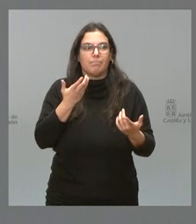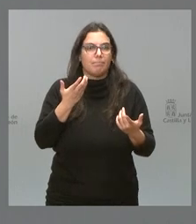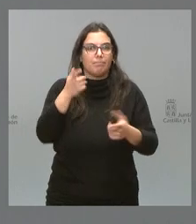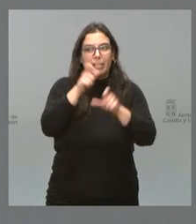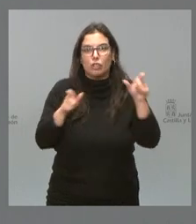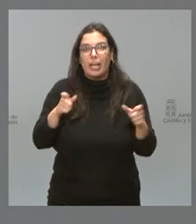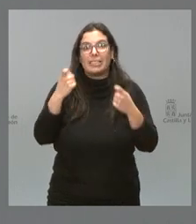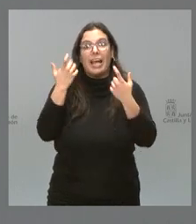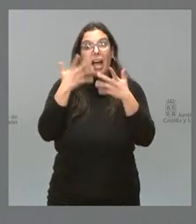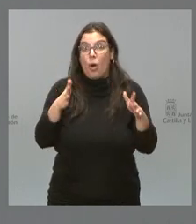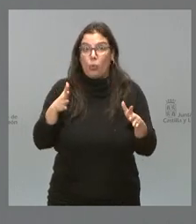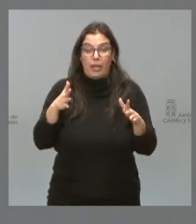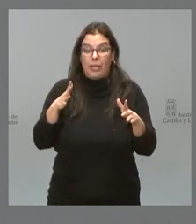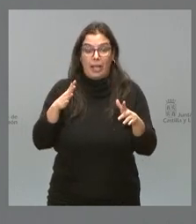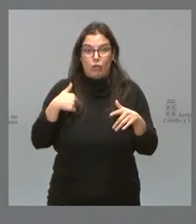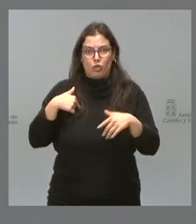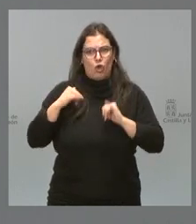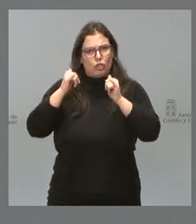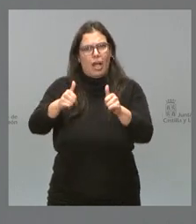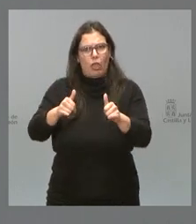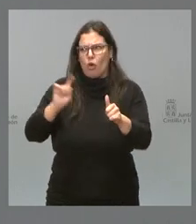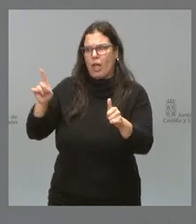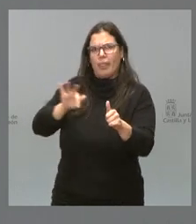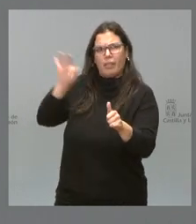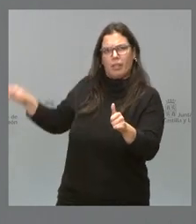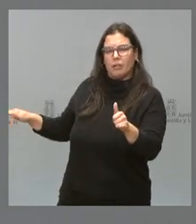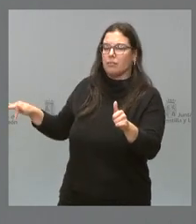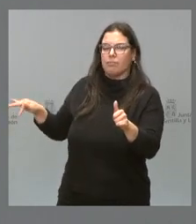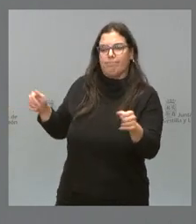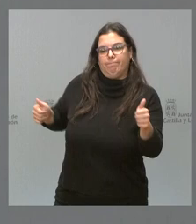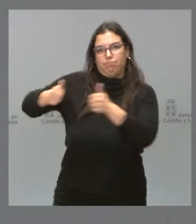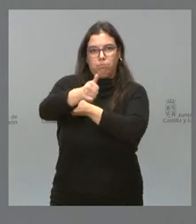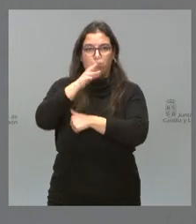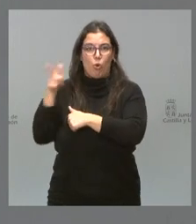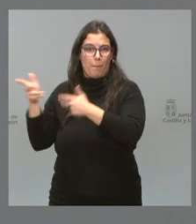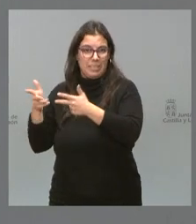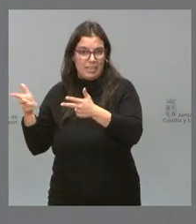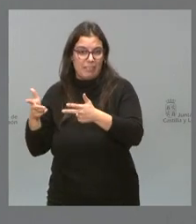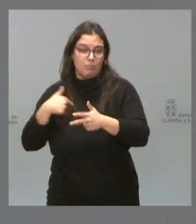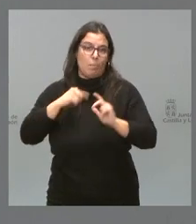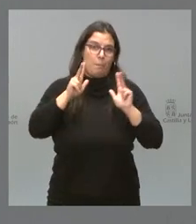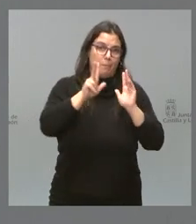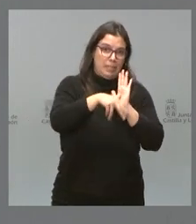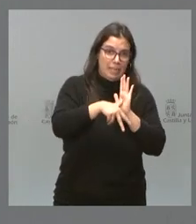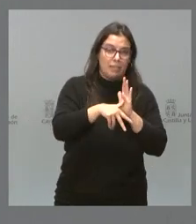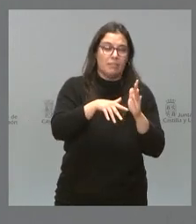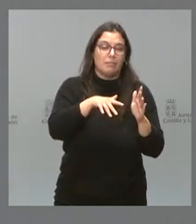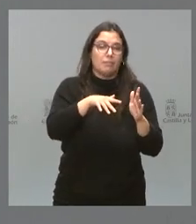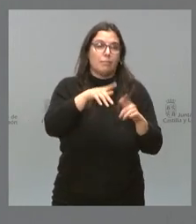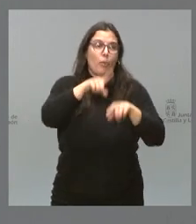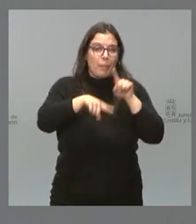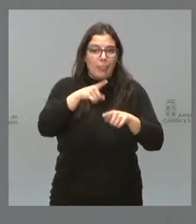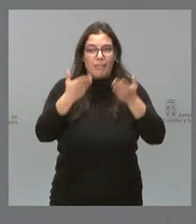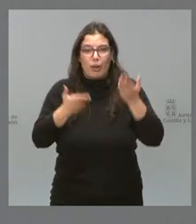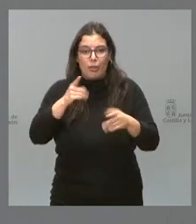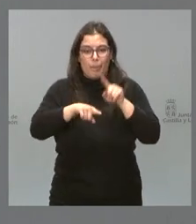personas que aunque hayan llegado antes al hospital y al servicio de urgencias pues puedan ser atendidos más tarde que otros que en función de esa tría geoclasificación